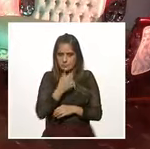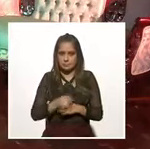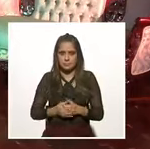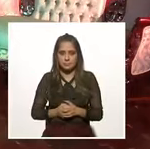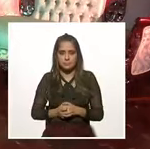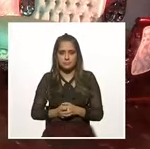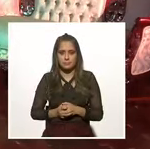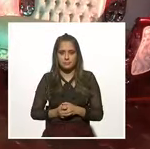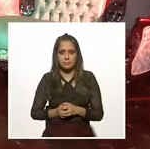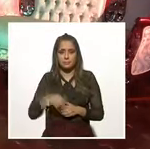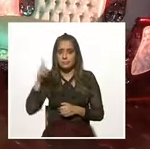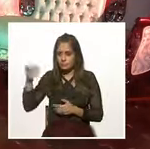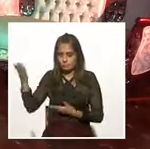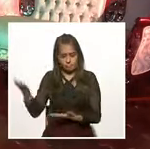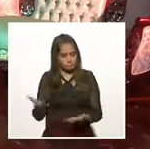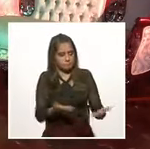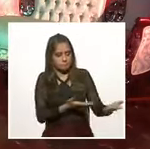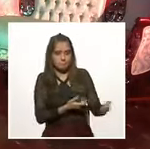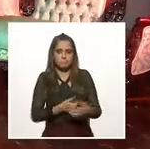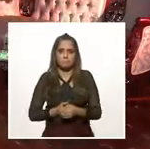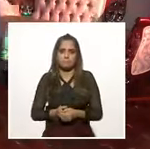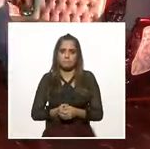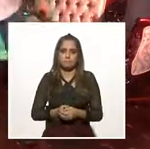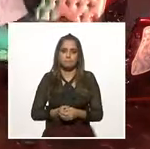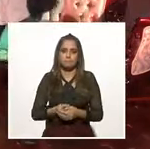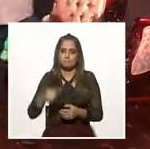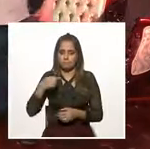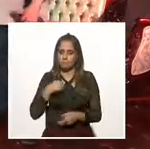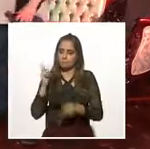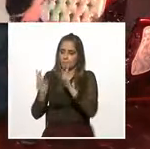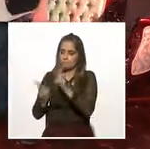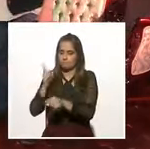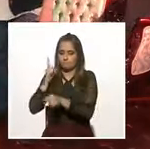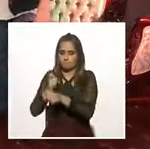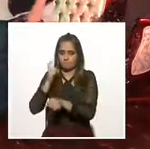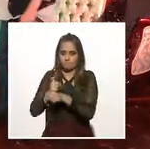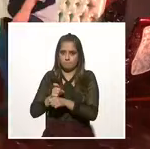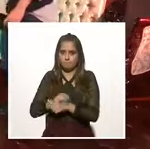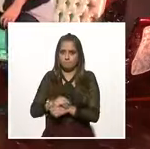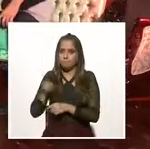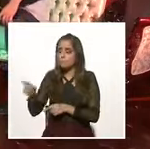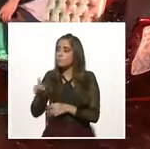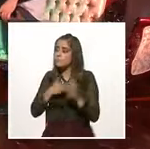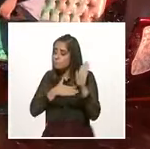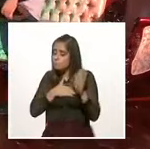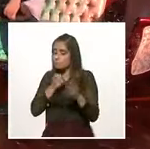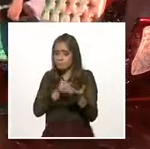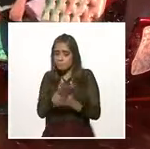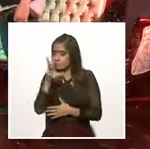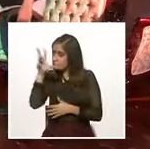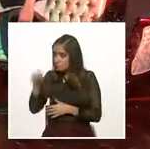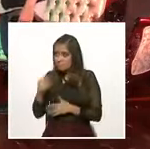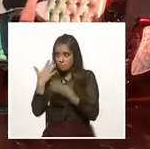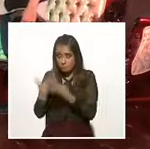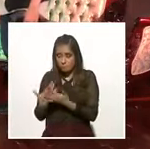Entonces, entre usted ahí. Nosotros hablaremos primero. Júreme que no saldrá hasta que me lleguemos.